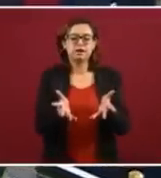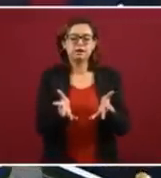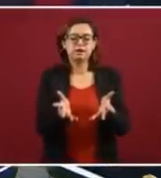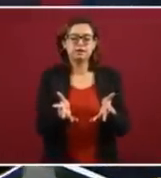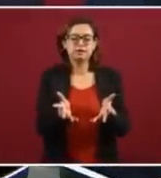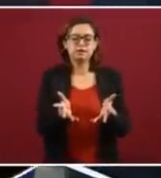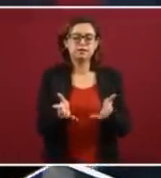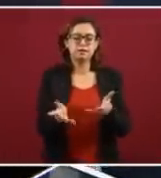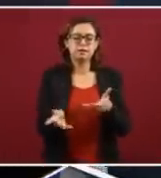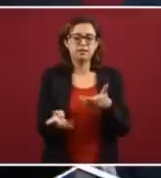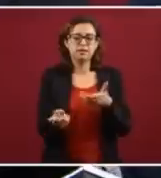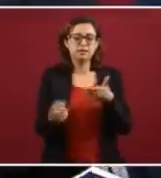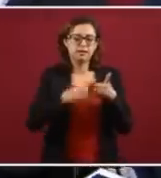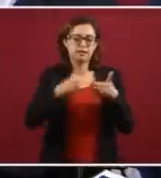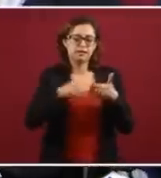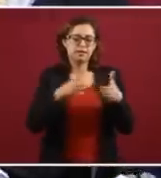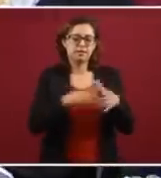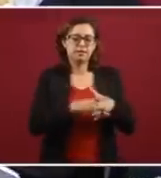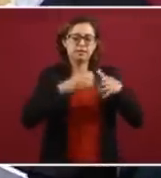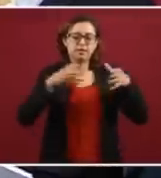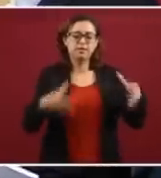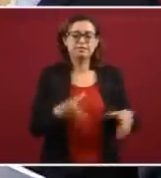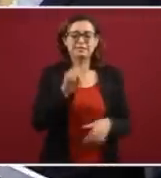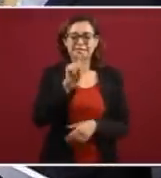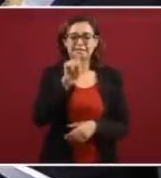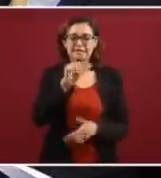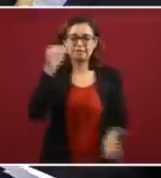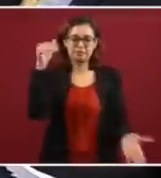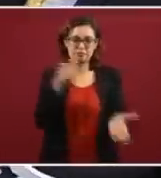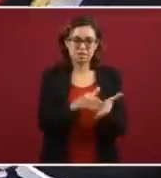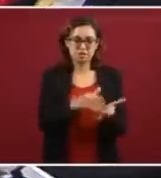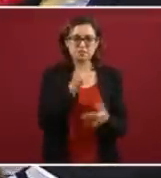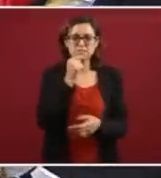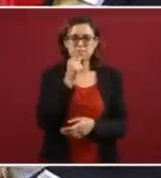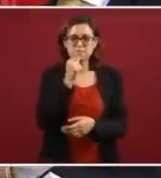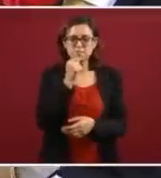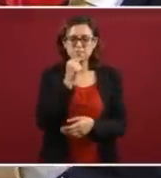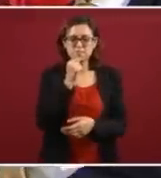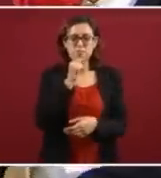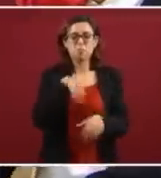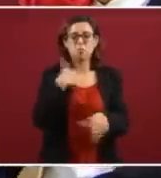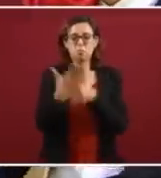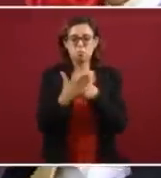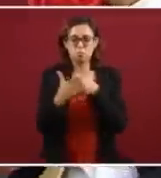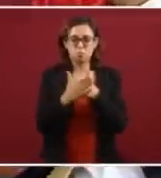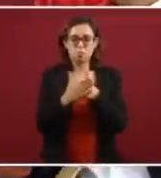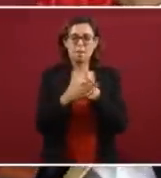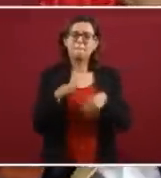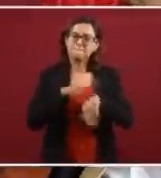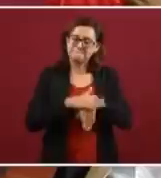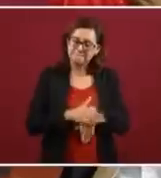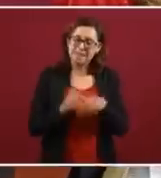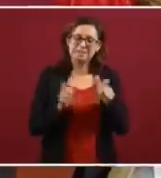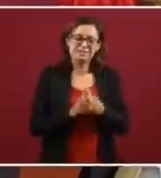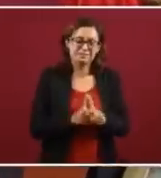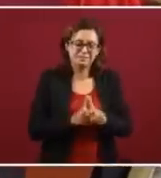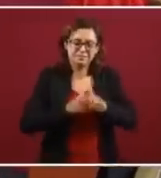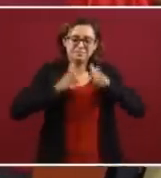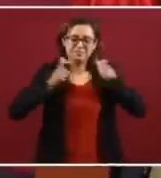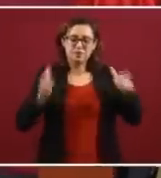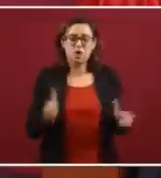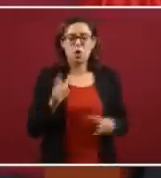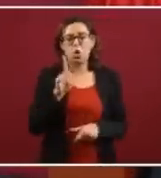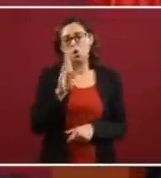con 70,000 elementos, pronto va a crecer a